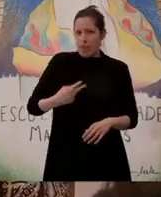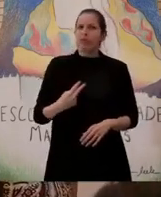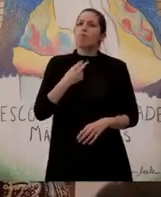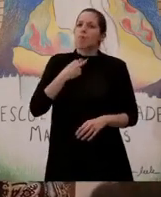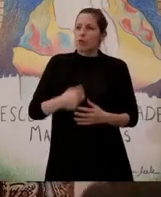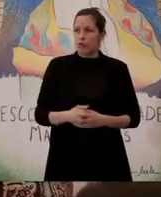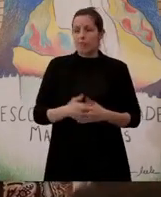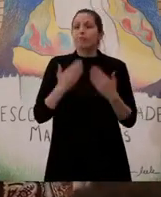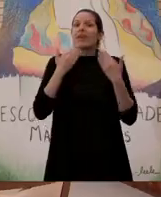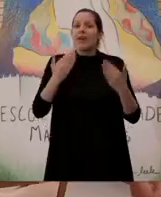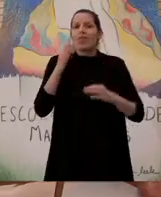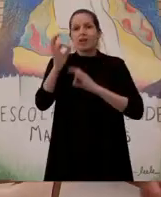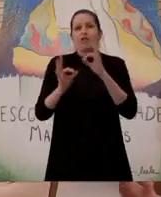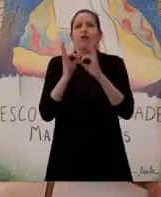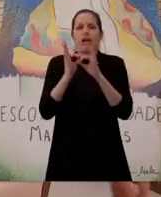organización